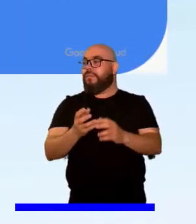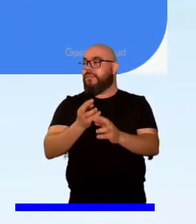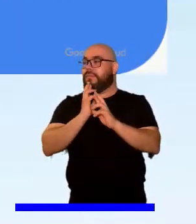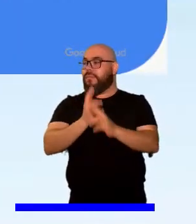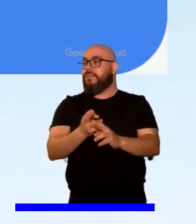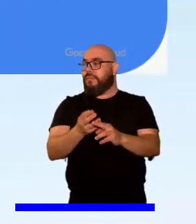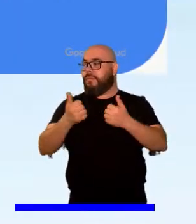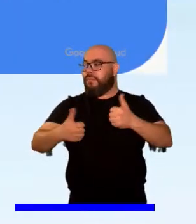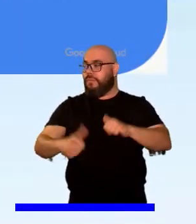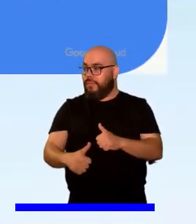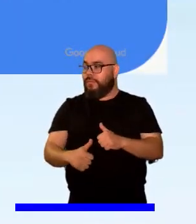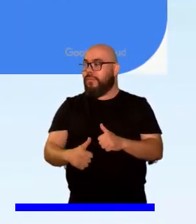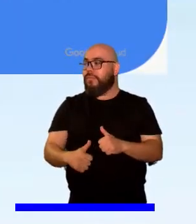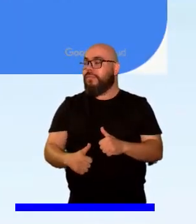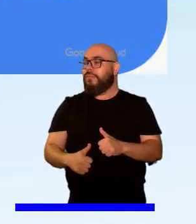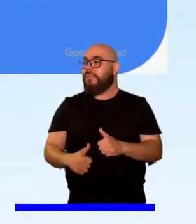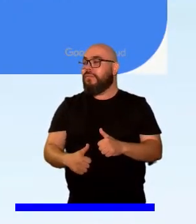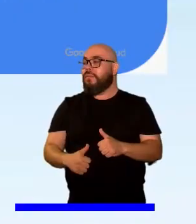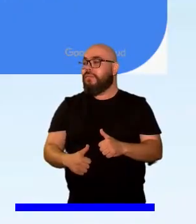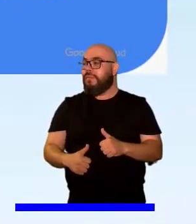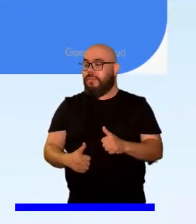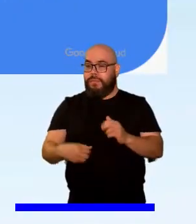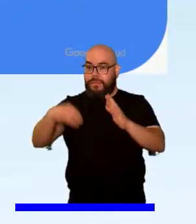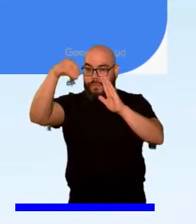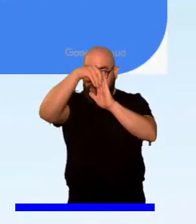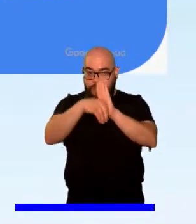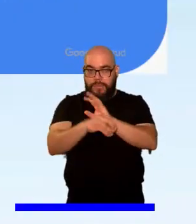si algo era un gato o un perro, pero no nos generaban un contenido.